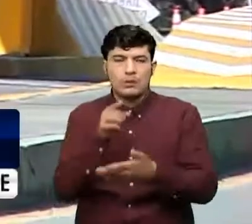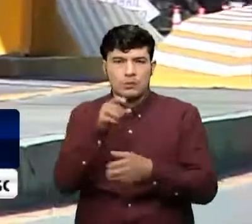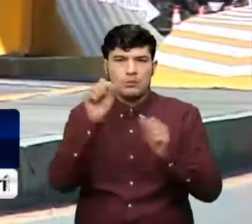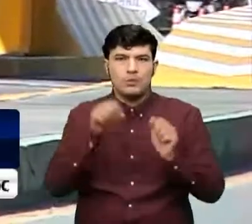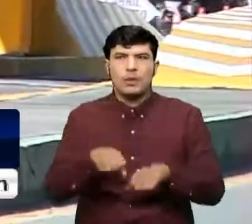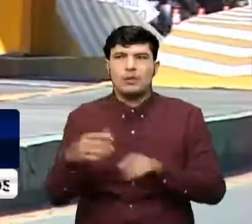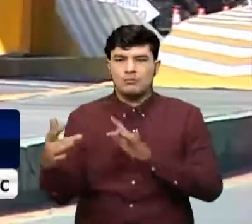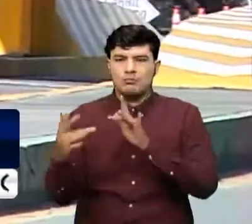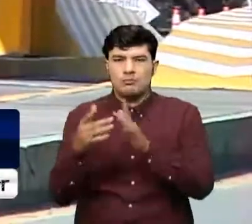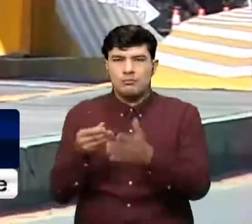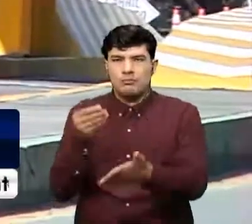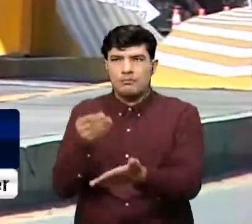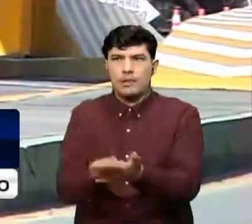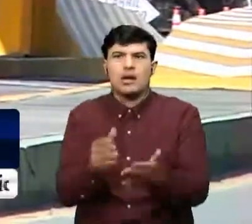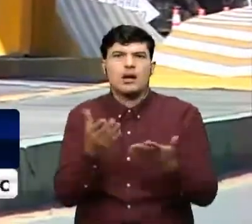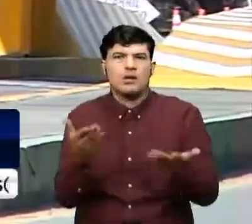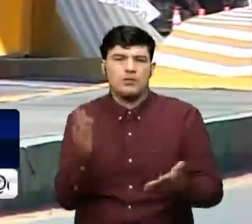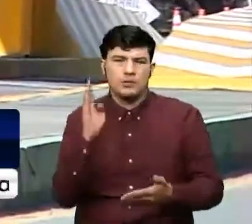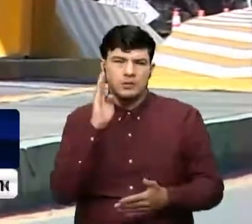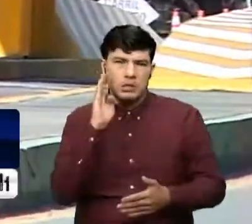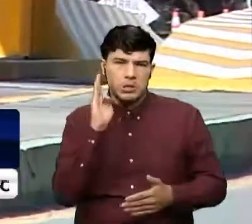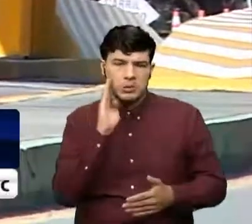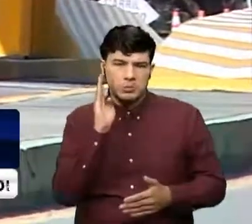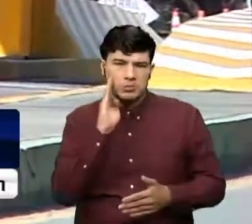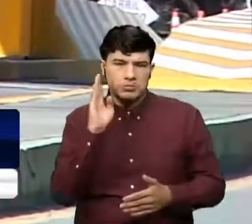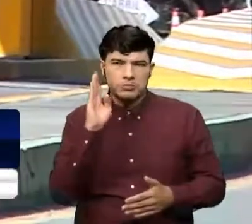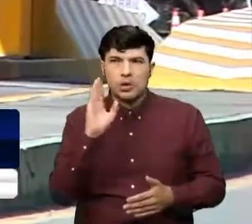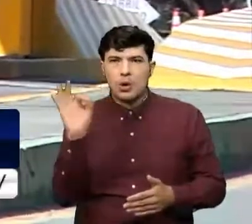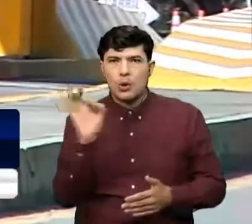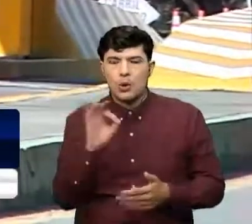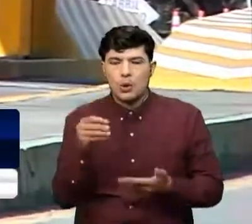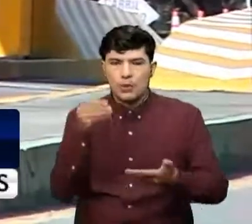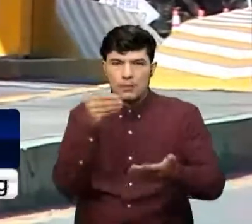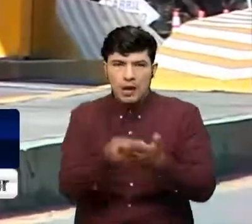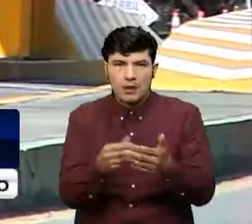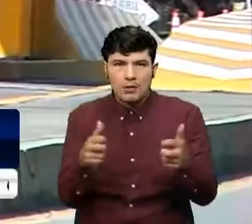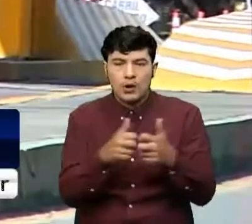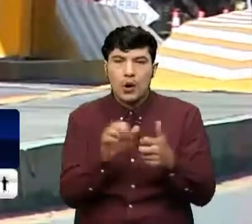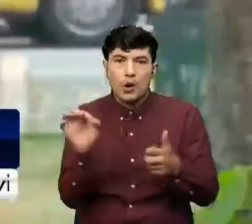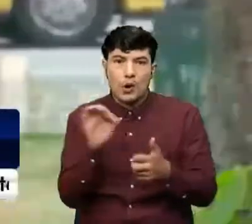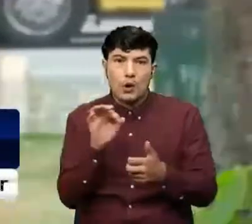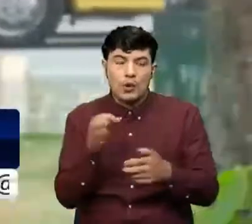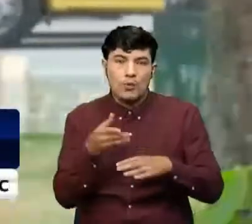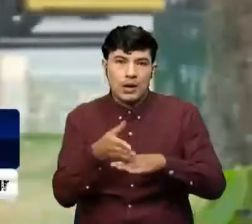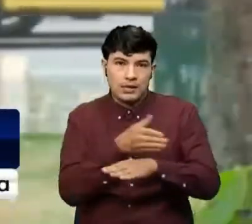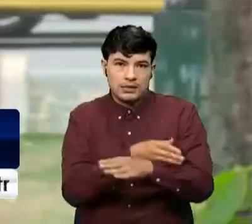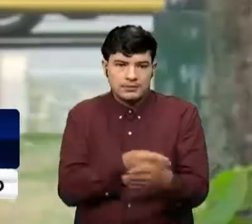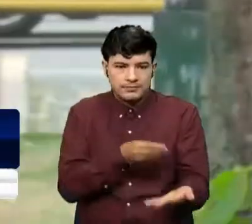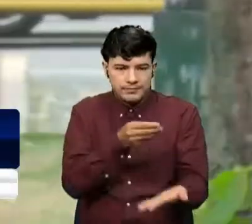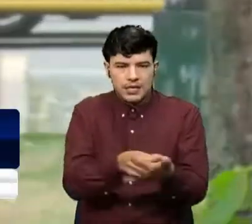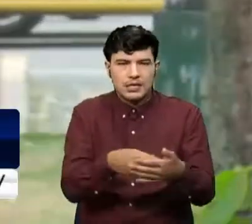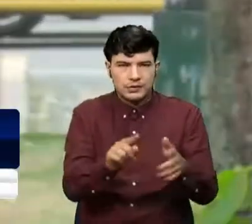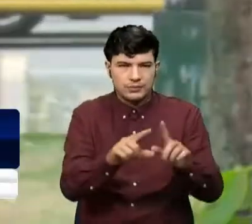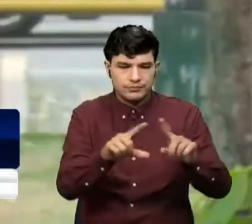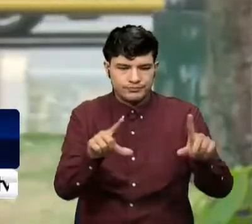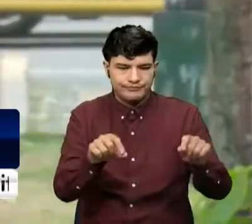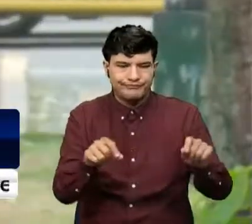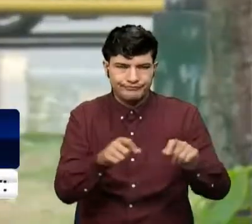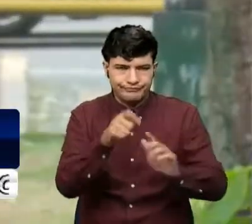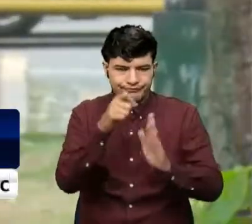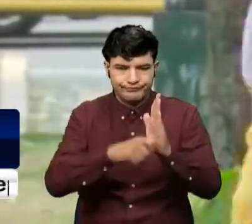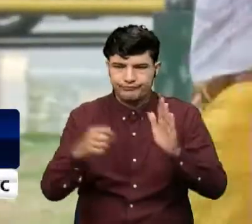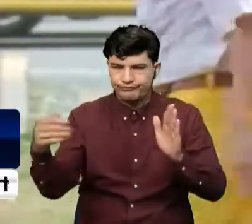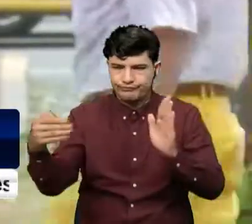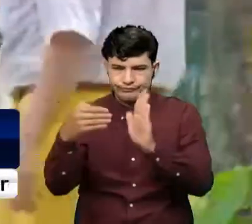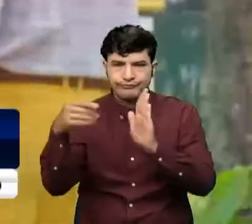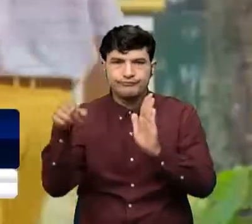a su comodidad, pagándolo desde su teléfono celular, pago electrónico o como tarjeta prepago. Y según las autoridades, esta medida se toma